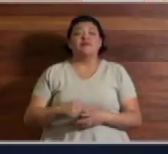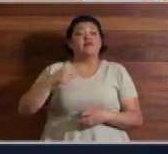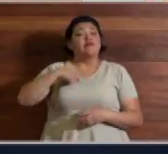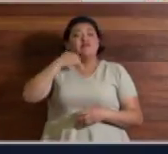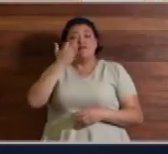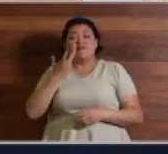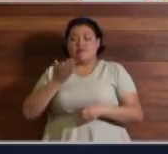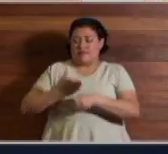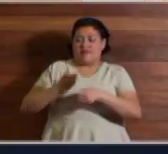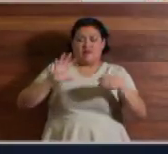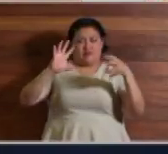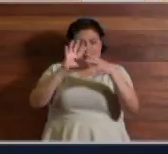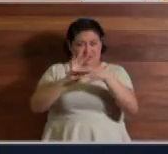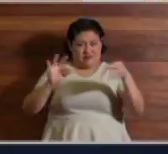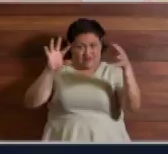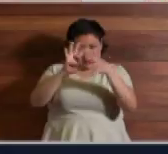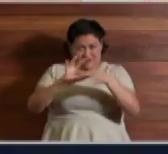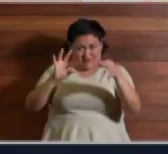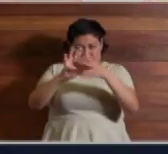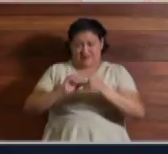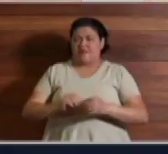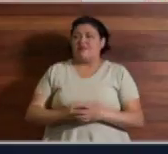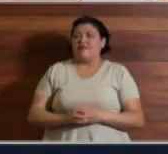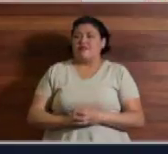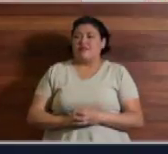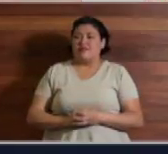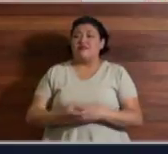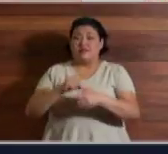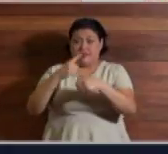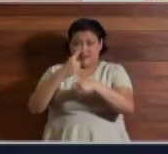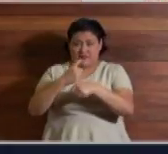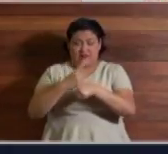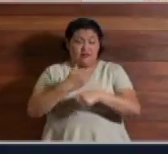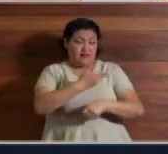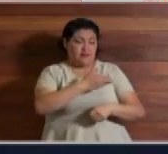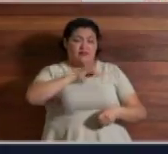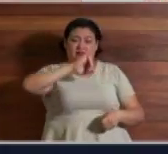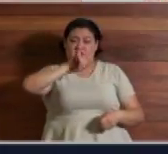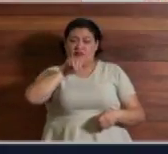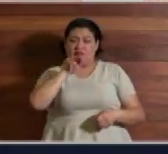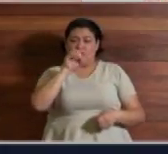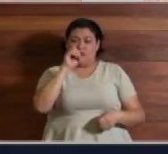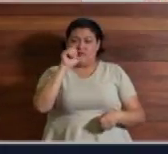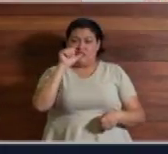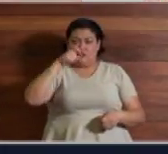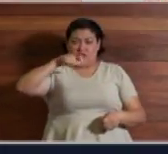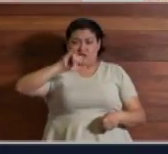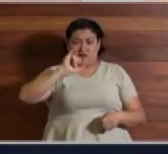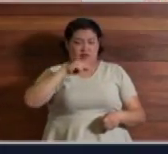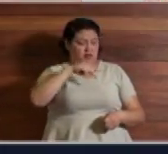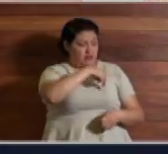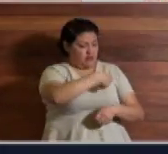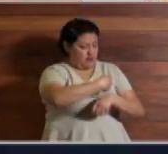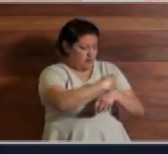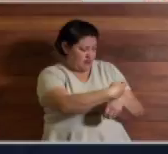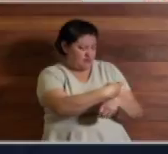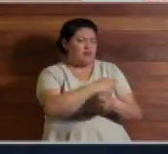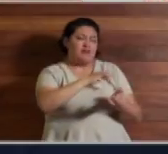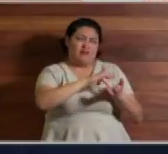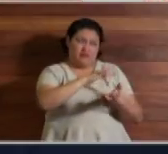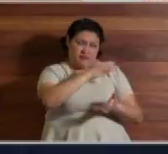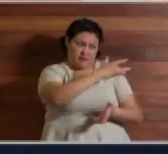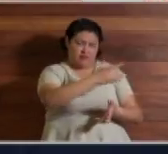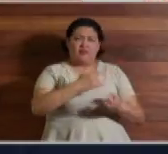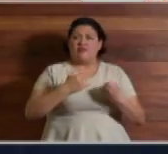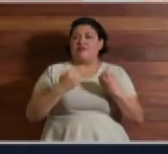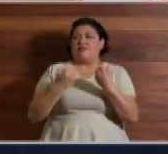esta mesa, agradeciéndole a Joaquín Narro y a Pablo Yáñez que me permitan acompañarles, y con